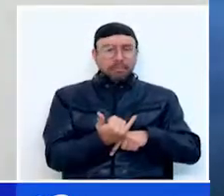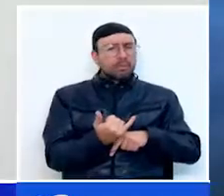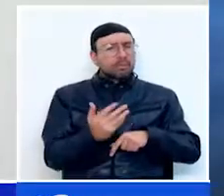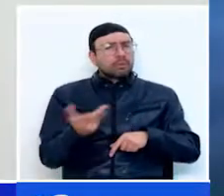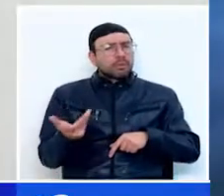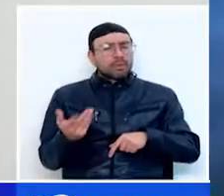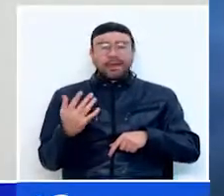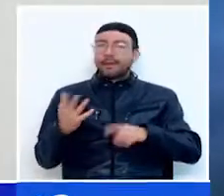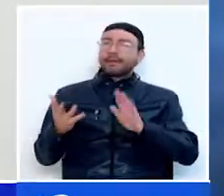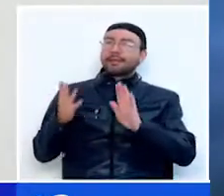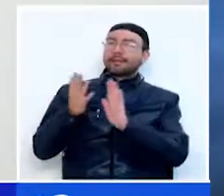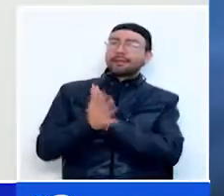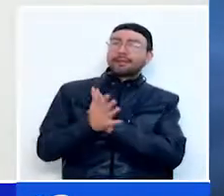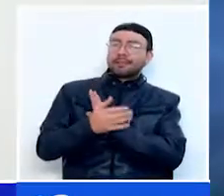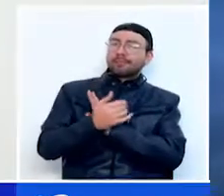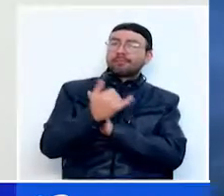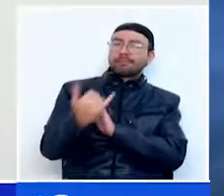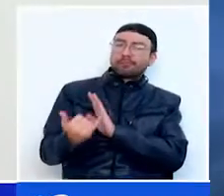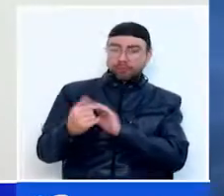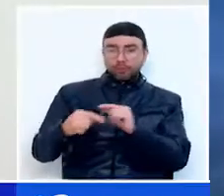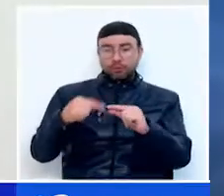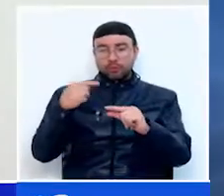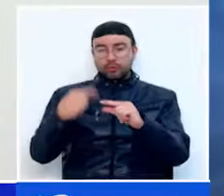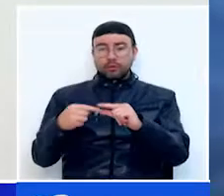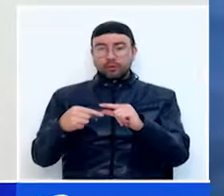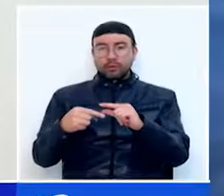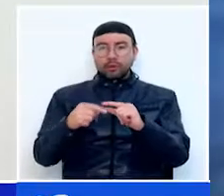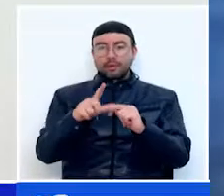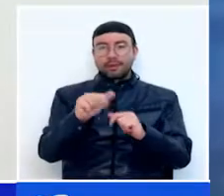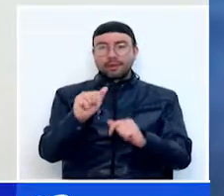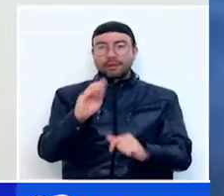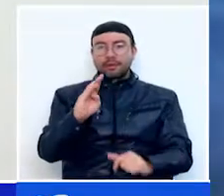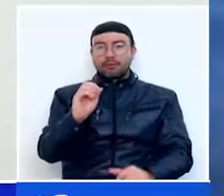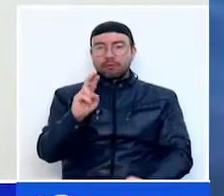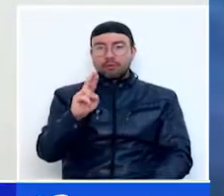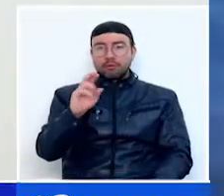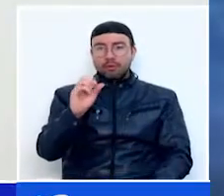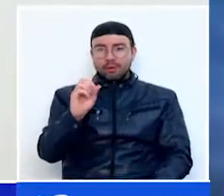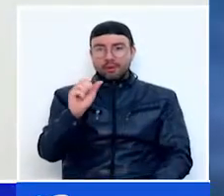tener información a través del correo electrónico